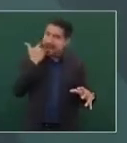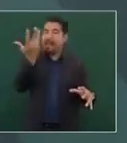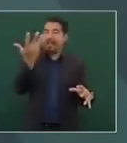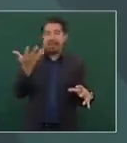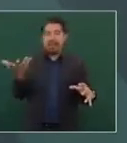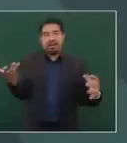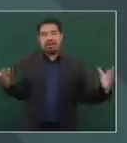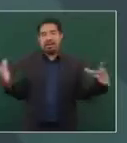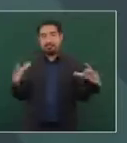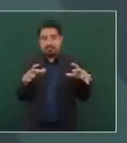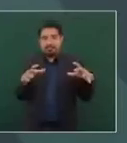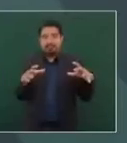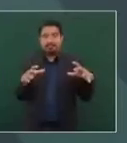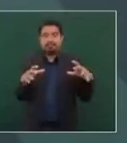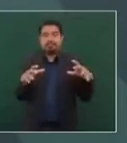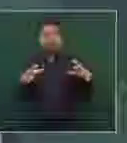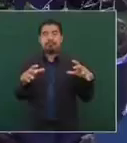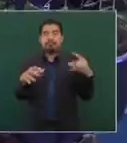dispuesta a